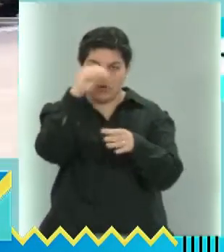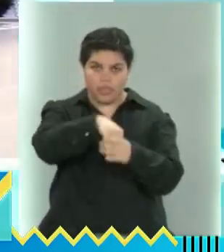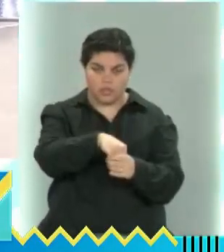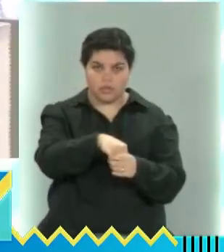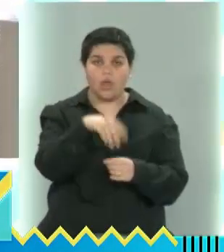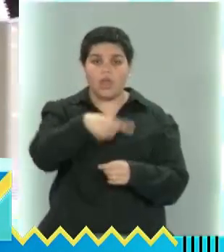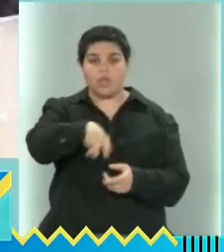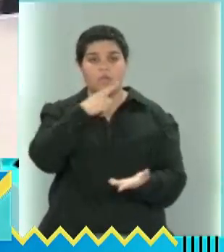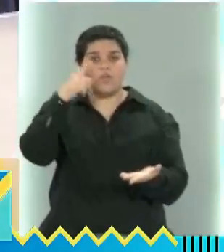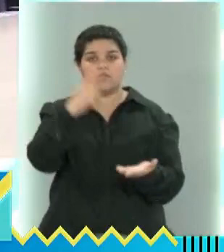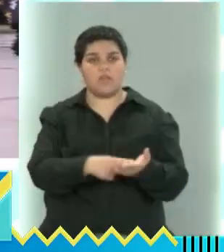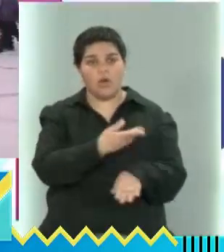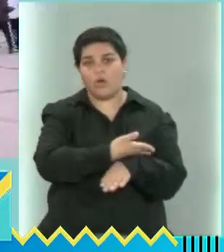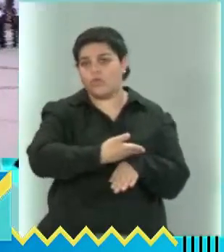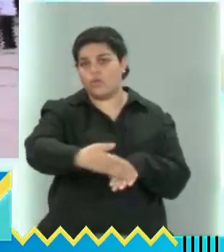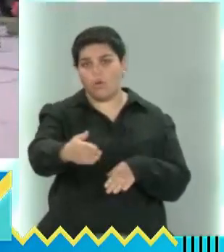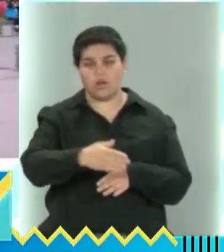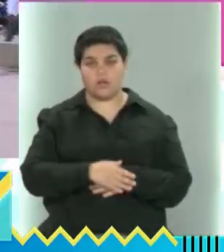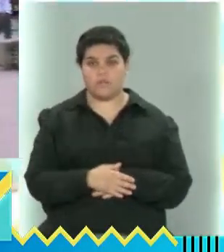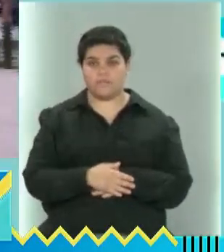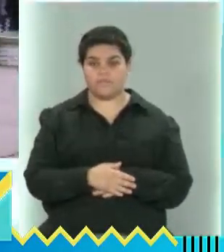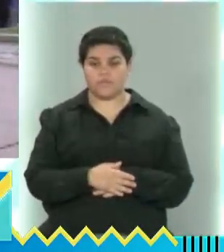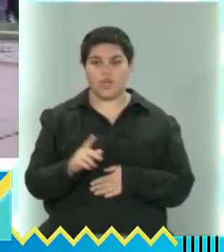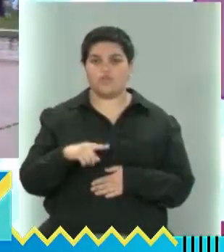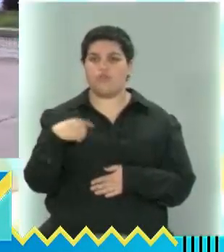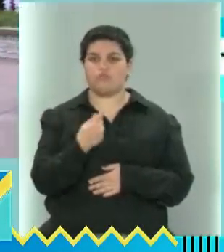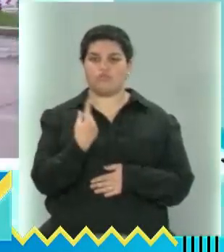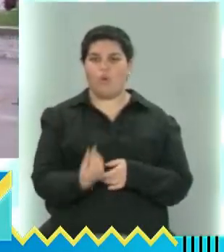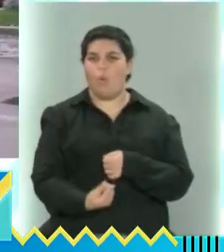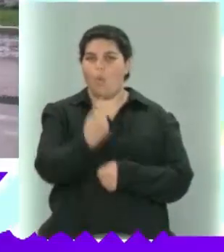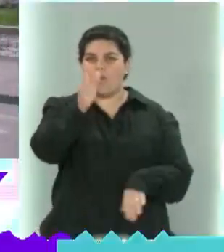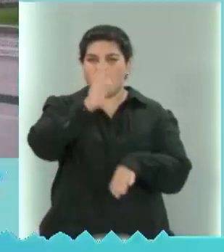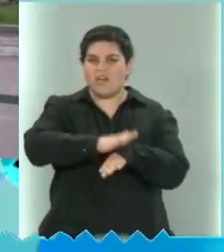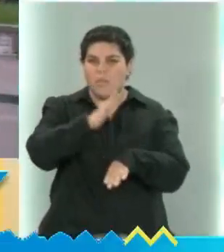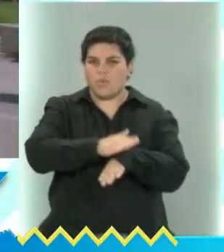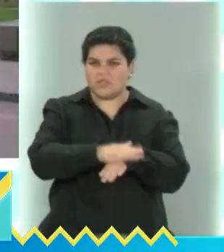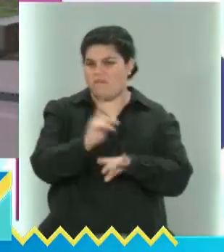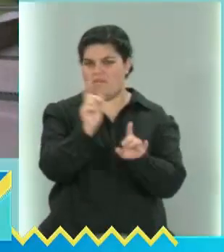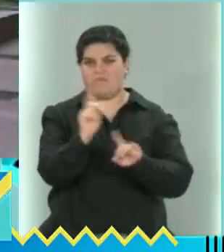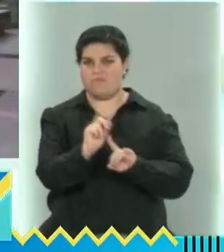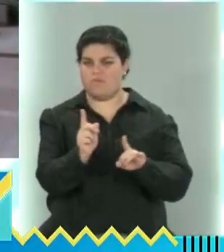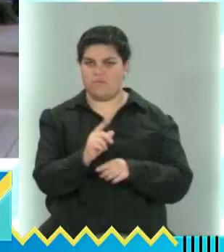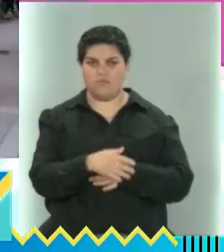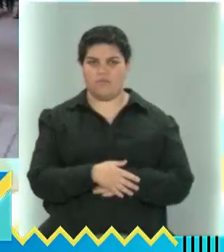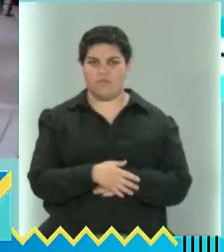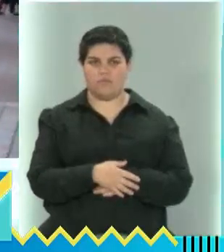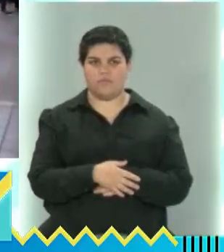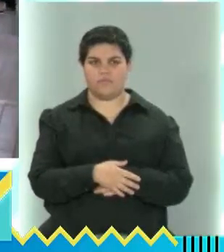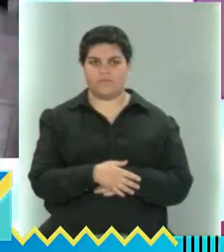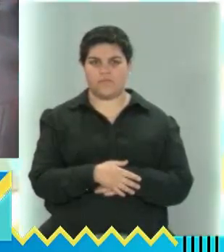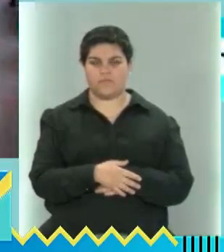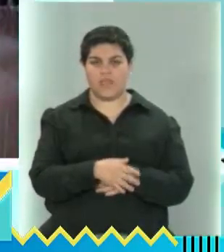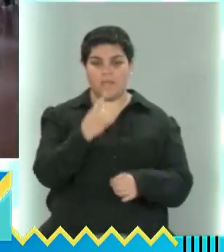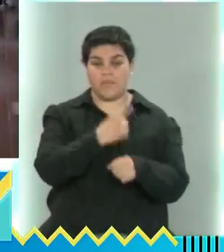que decidió continuar con las medidas de fuerza. Digo, no es la dirigencia quien toma las medidas,